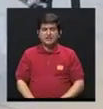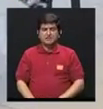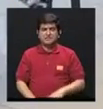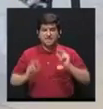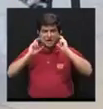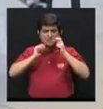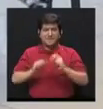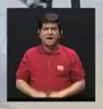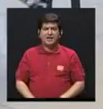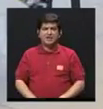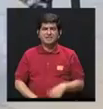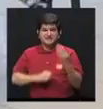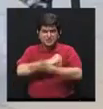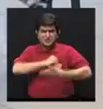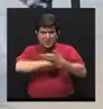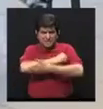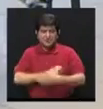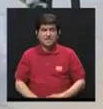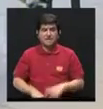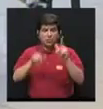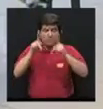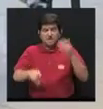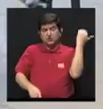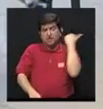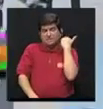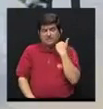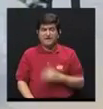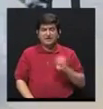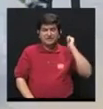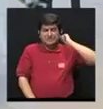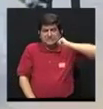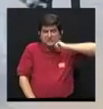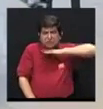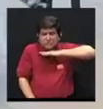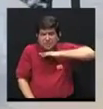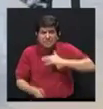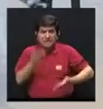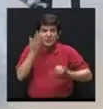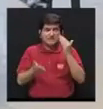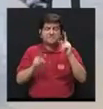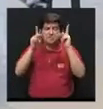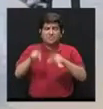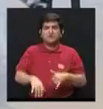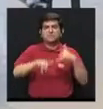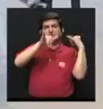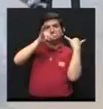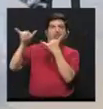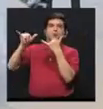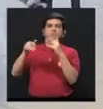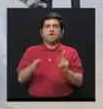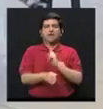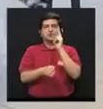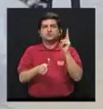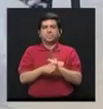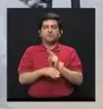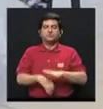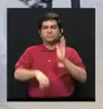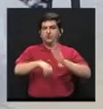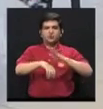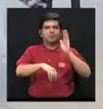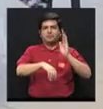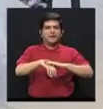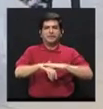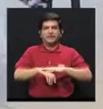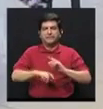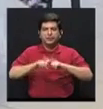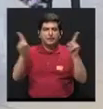convirtiendo a las víctimas de la contaminación en posibles acusados, ¿no? por uso de patentes, pero además que puede